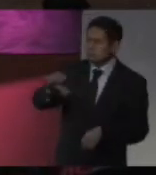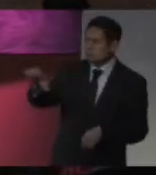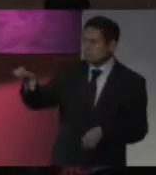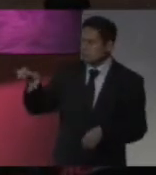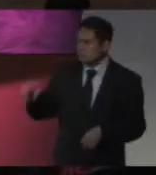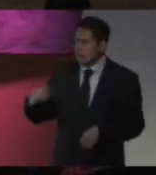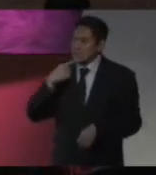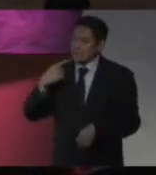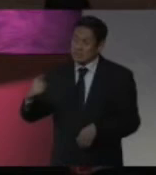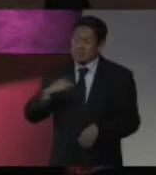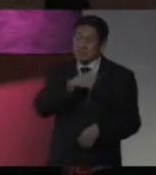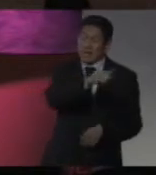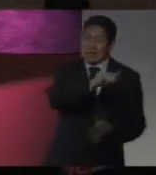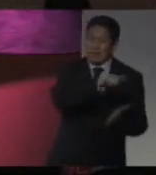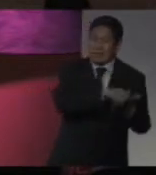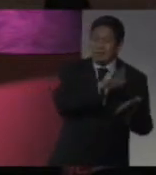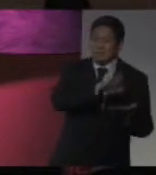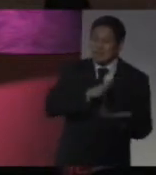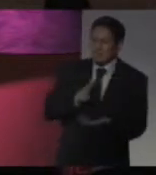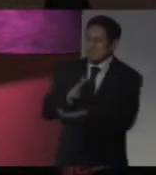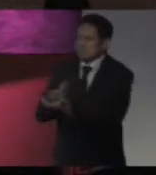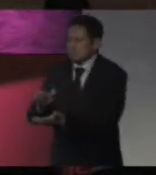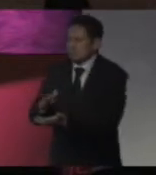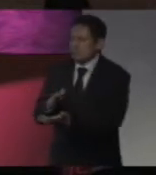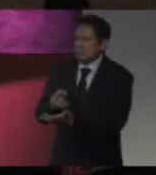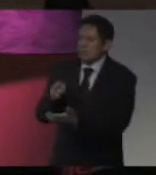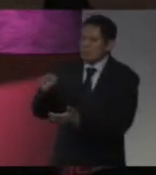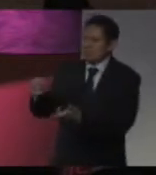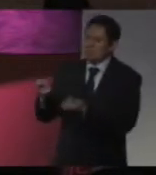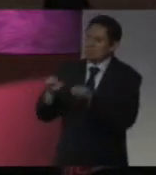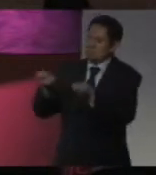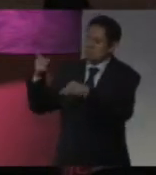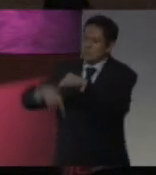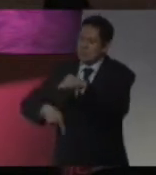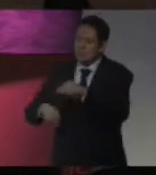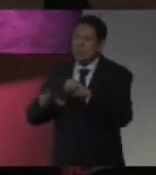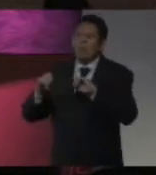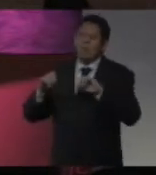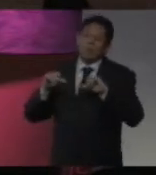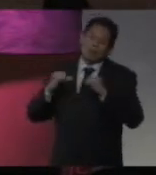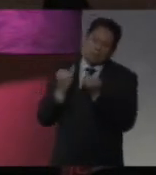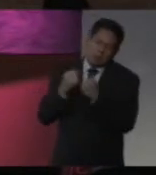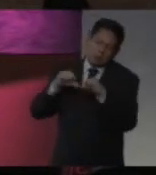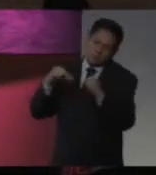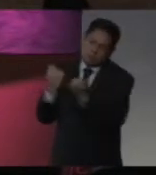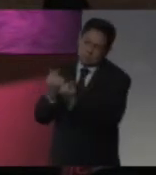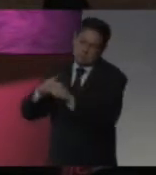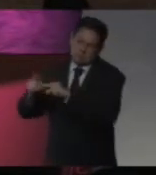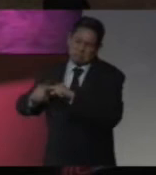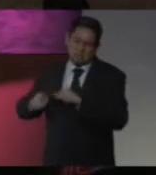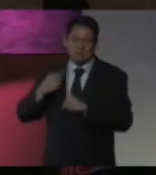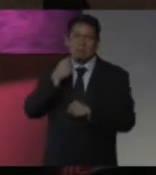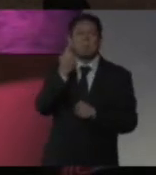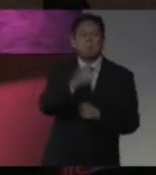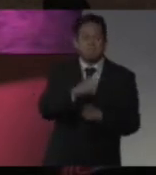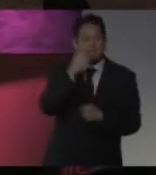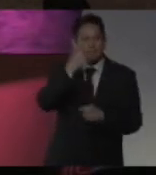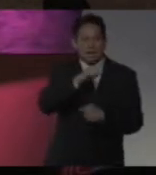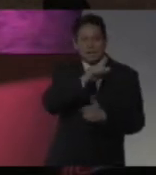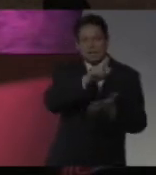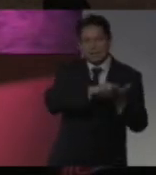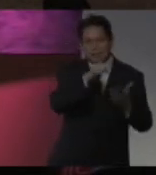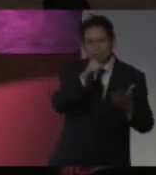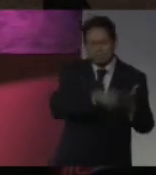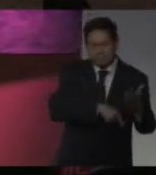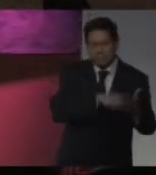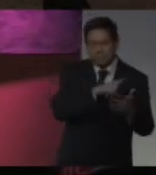competencias y, por otro lado, amparos de parte de la ciudadanía para impugnar la ley. Todo. Bueno, sobre